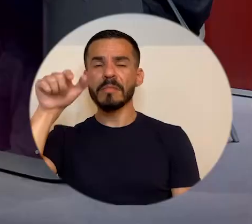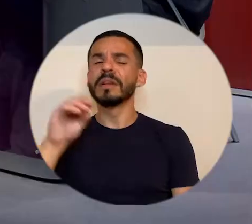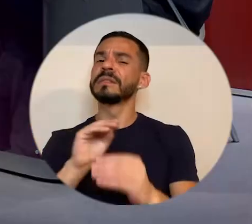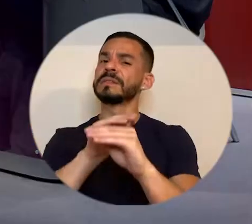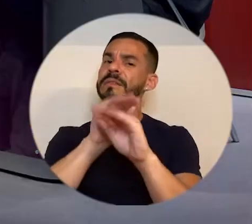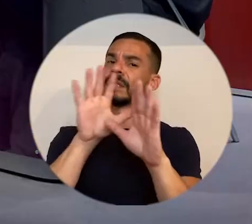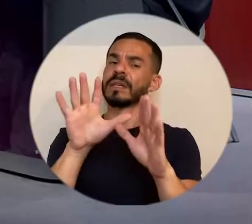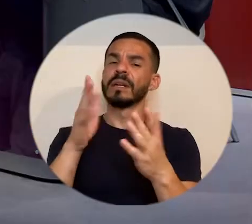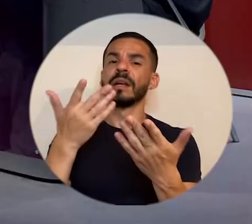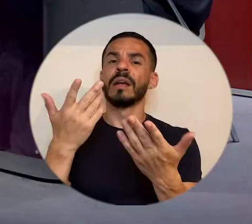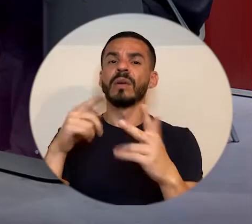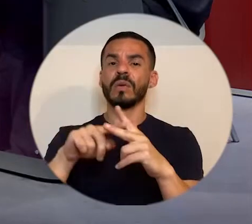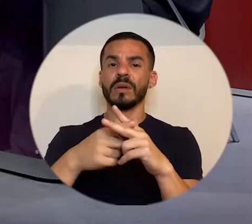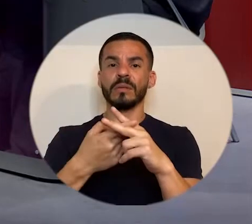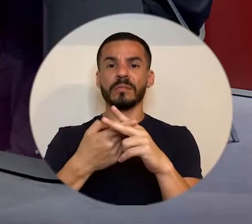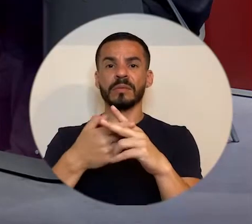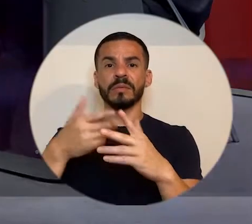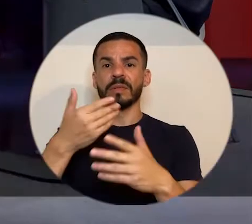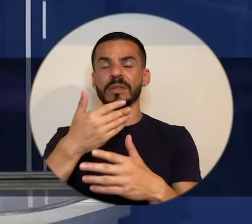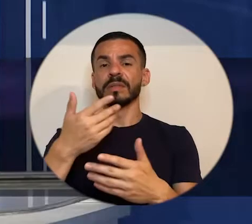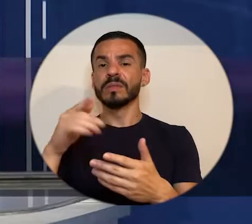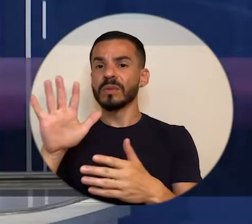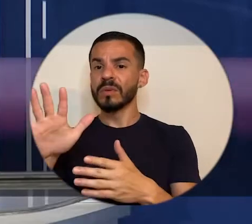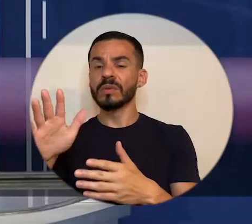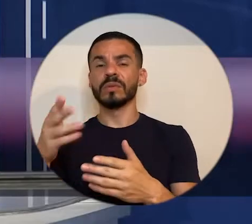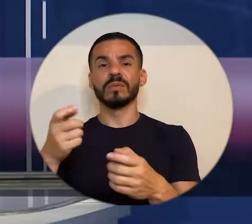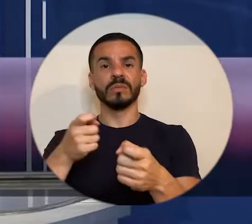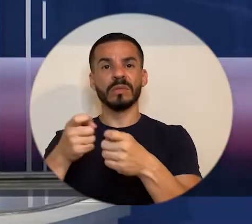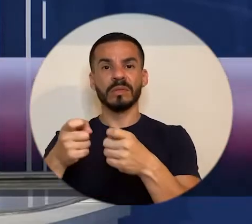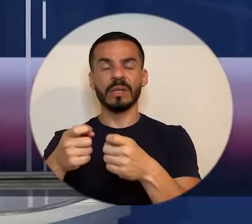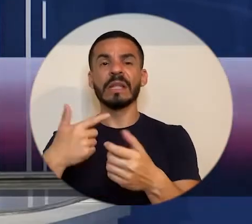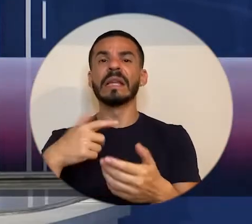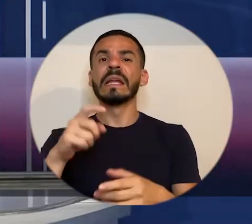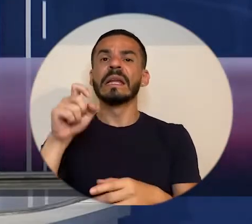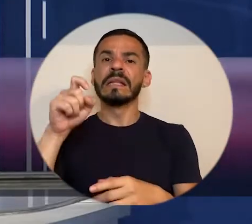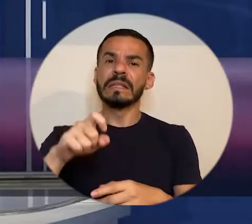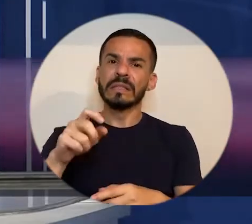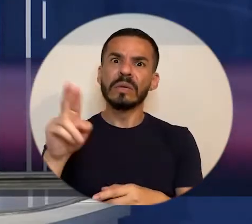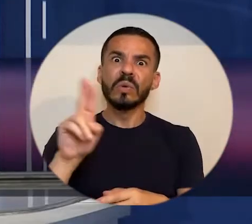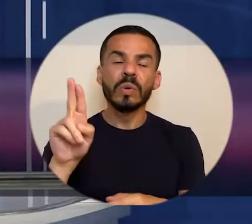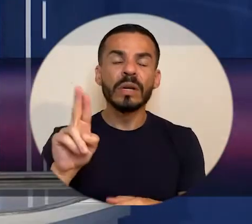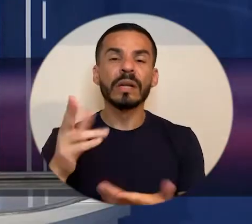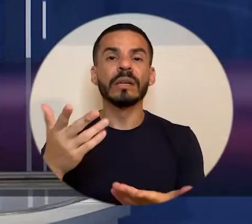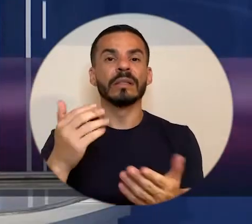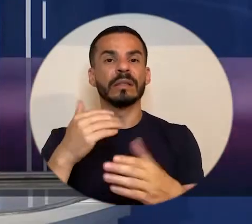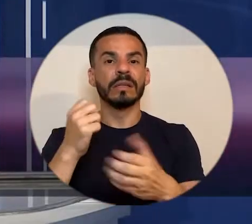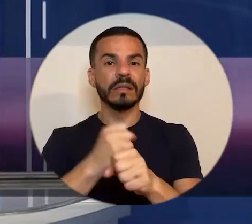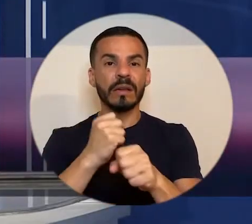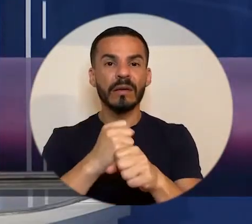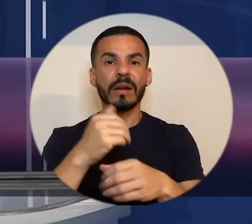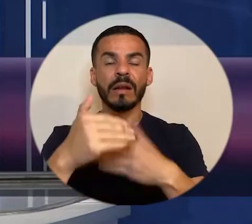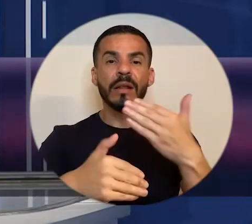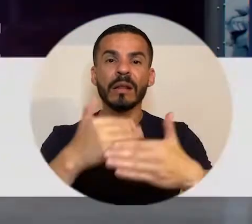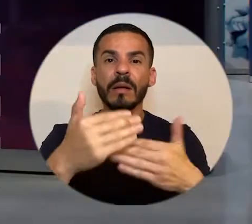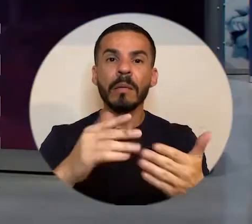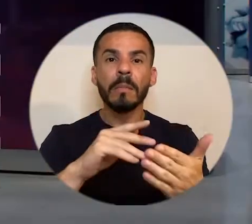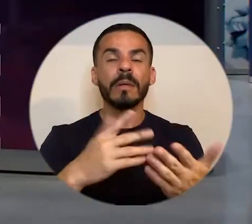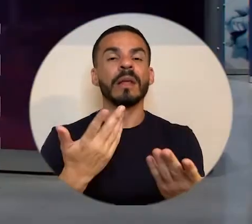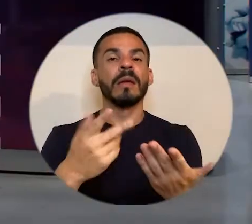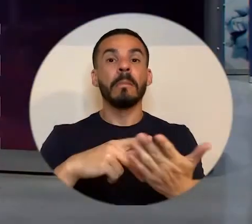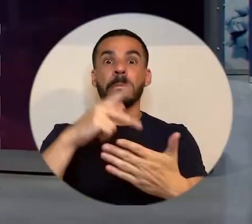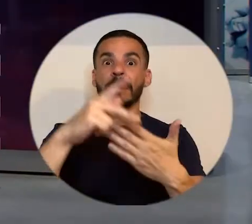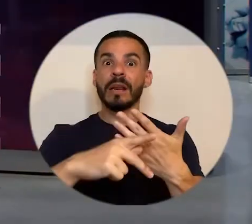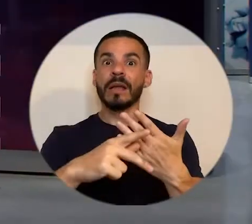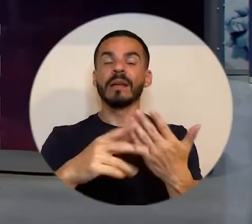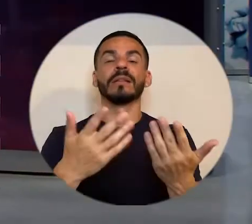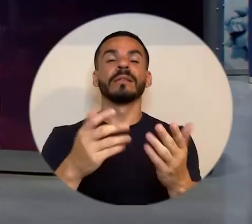Joe Biden fue claro, tanto al iniciar su gestión como en el balance de sus 100 días, de la urgencia de trabajar en un plan de reactivación